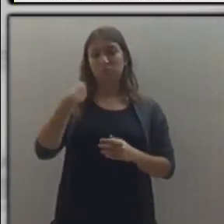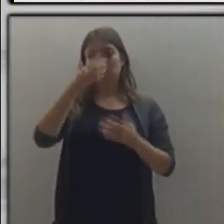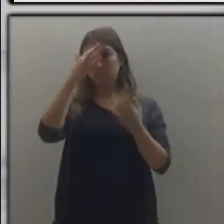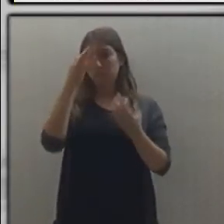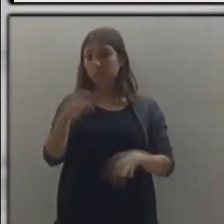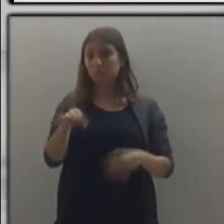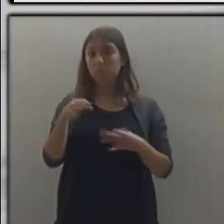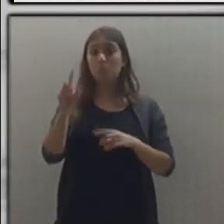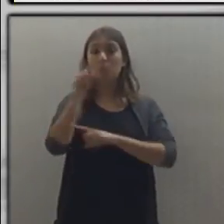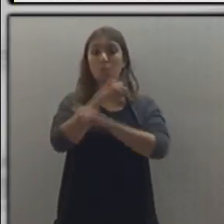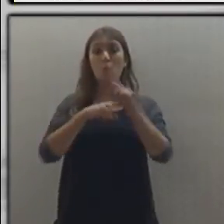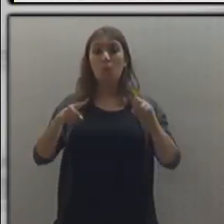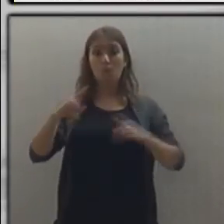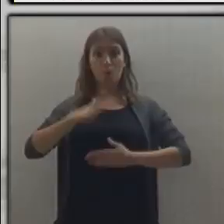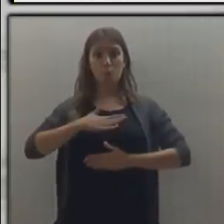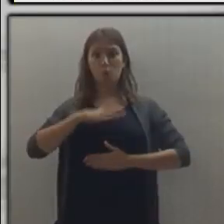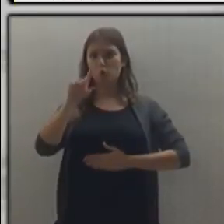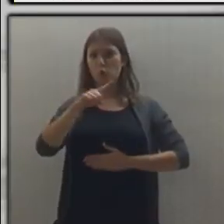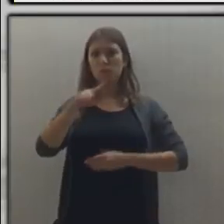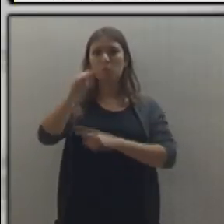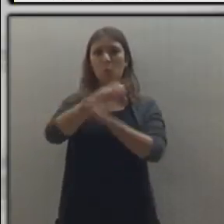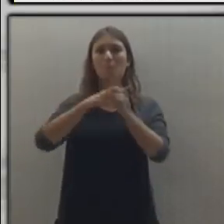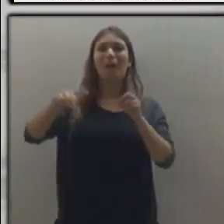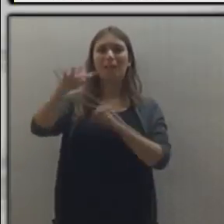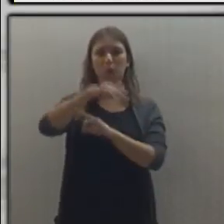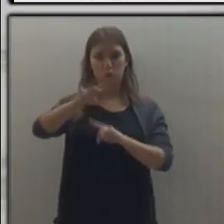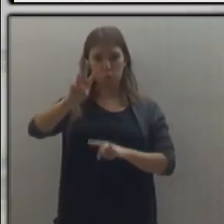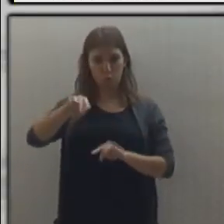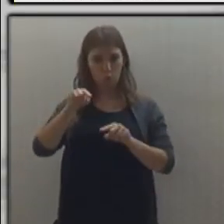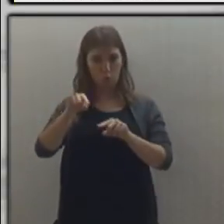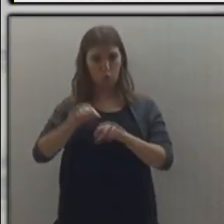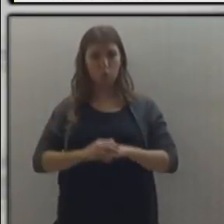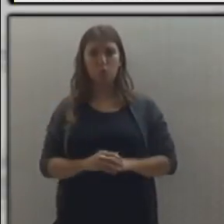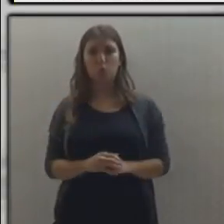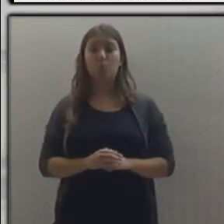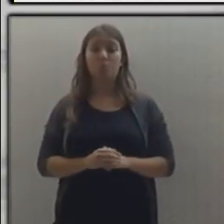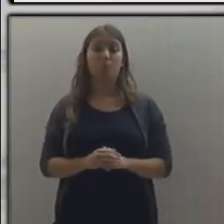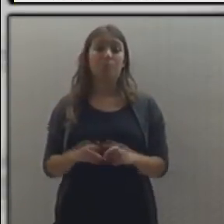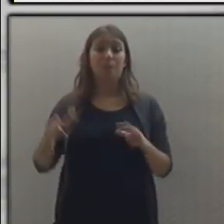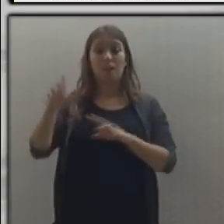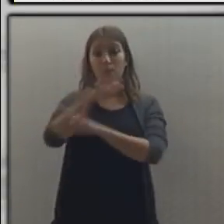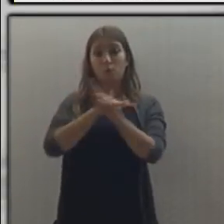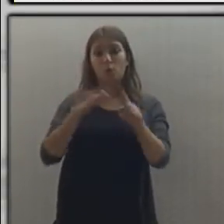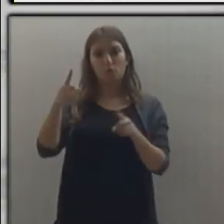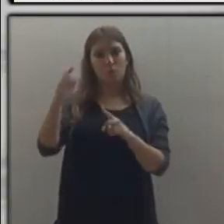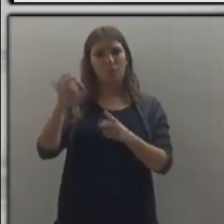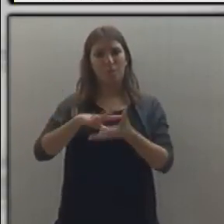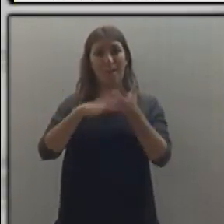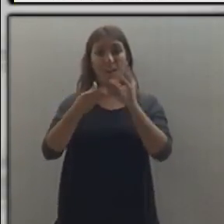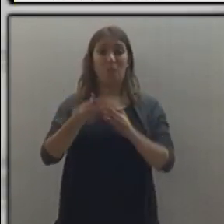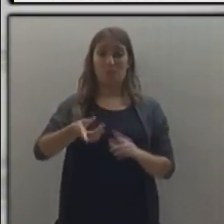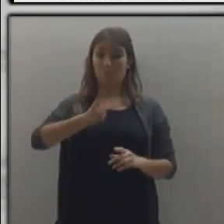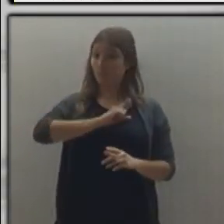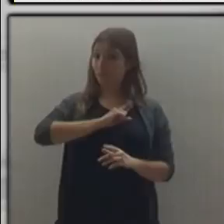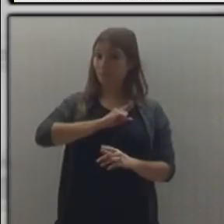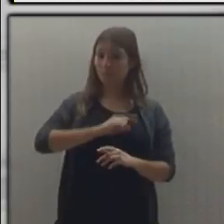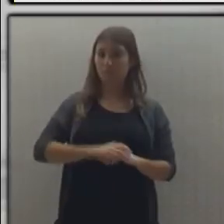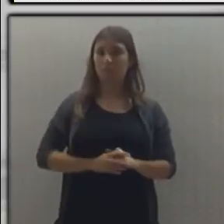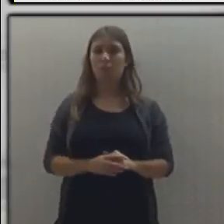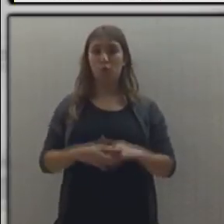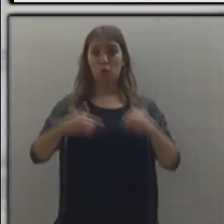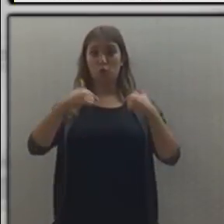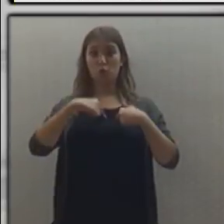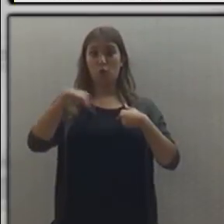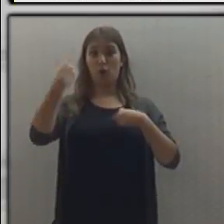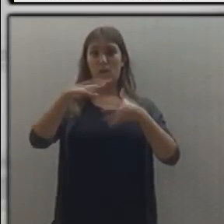conscientes de que el problema no está en nosotros, sino en el entorno, ¿no? Y que es el entorno el que se debe adaptar a nosotros y no nosotros